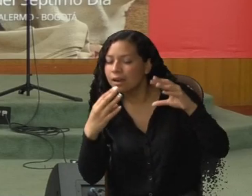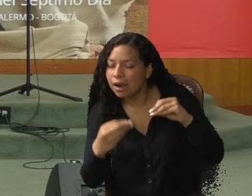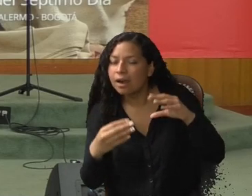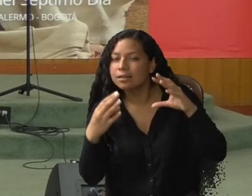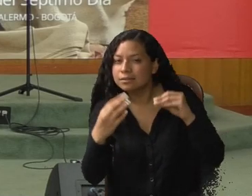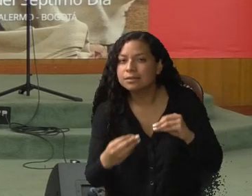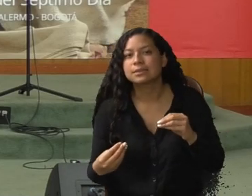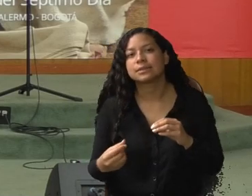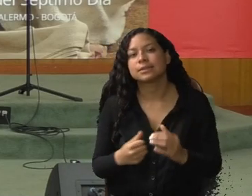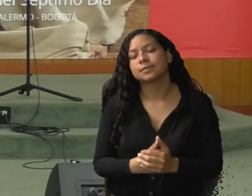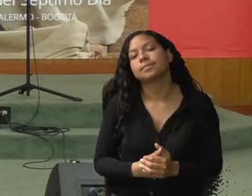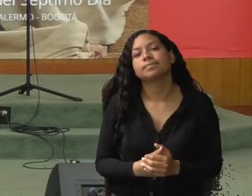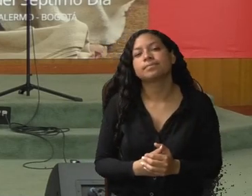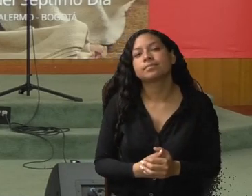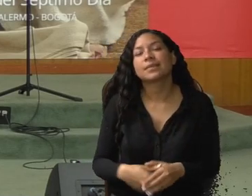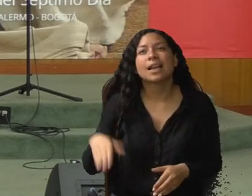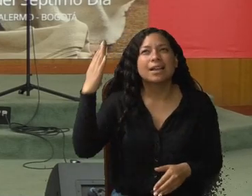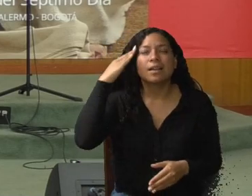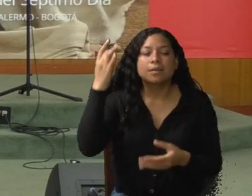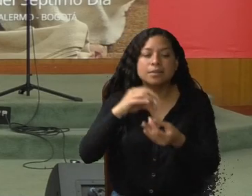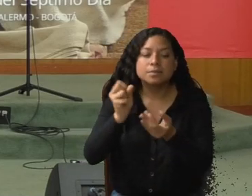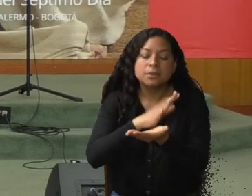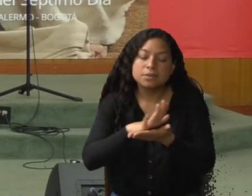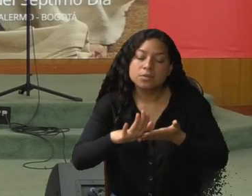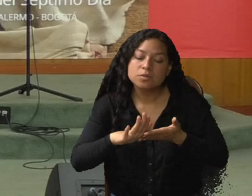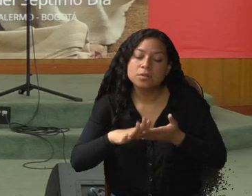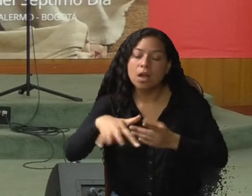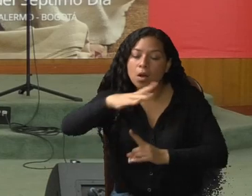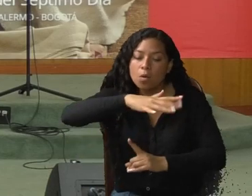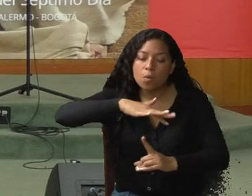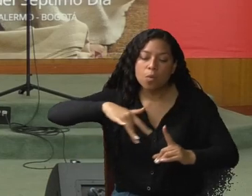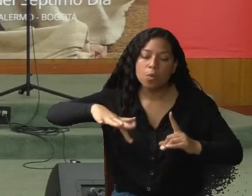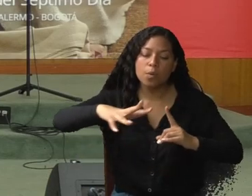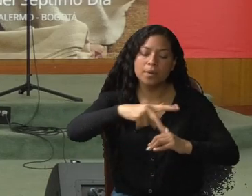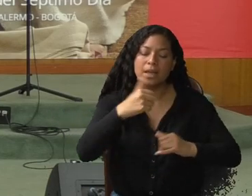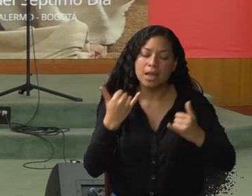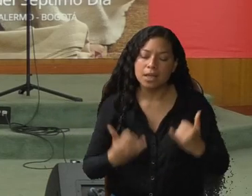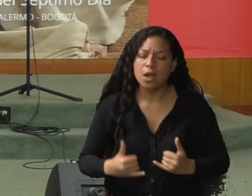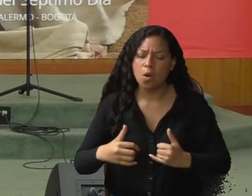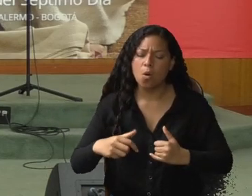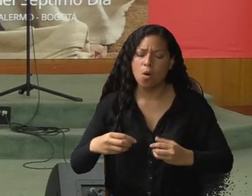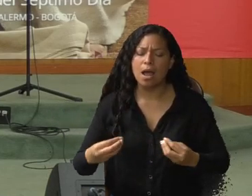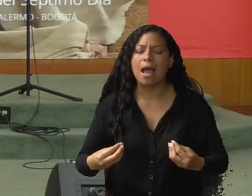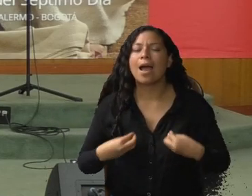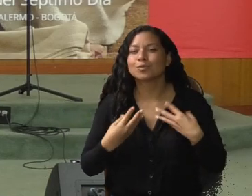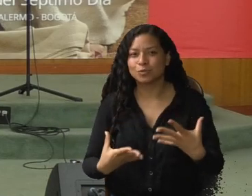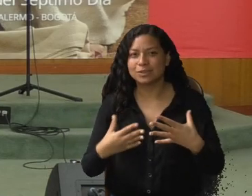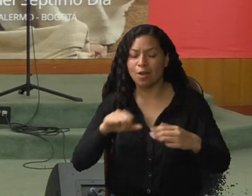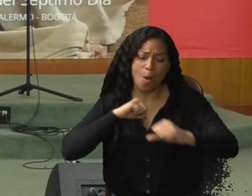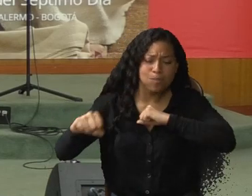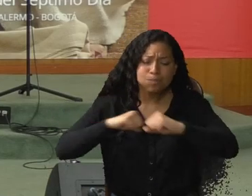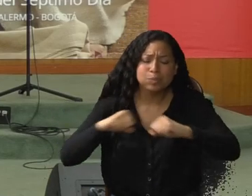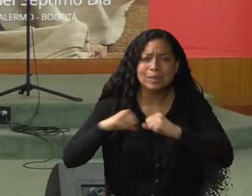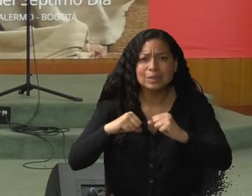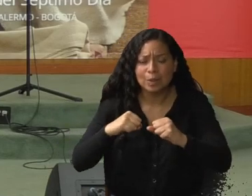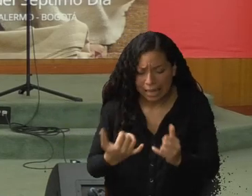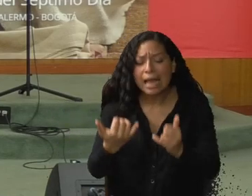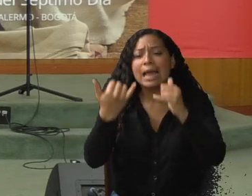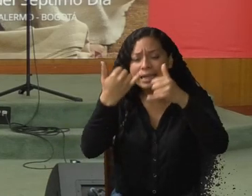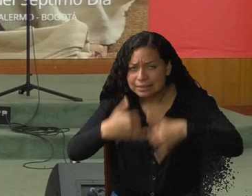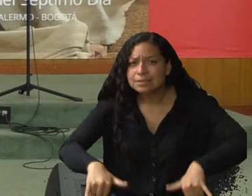sigue temblando, pueda terminar su extraña obra en nuestra vida. Y nos permita convertirnos a ti para un día no muy